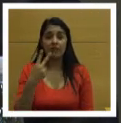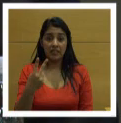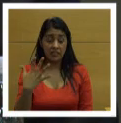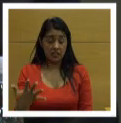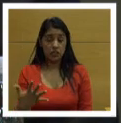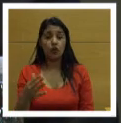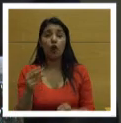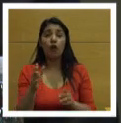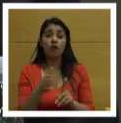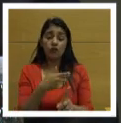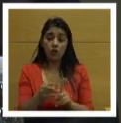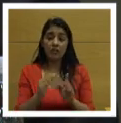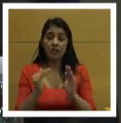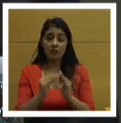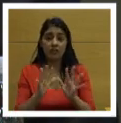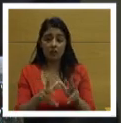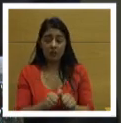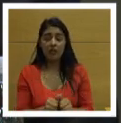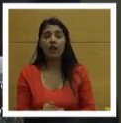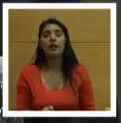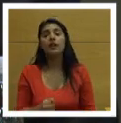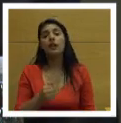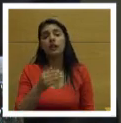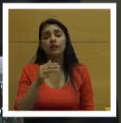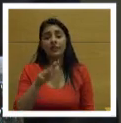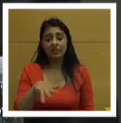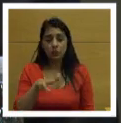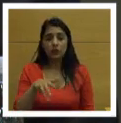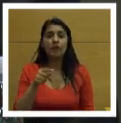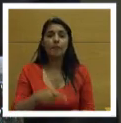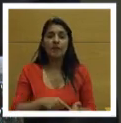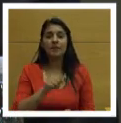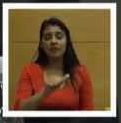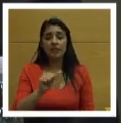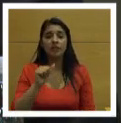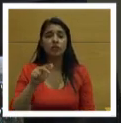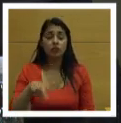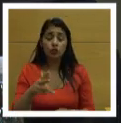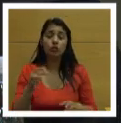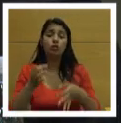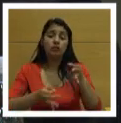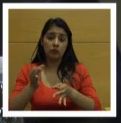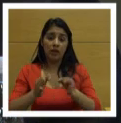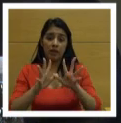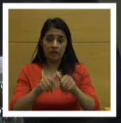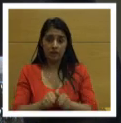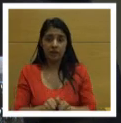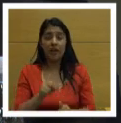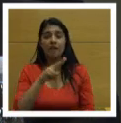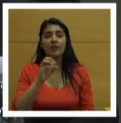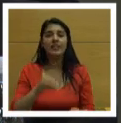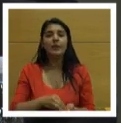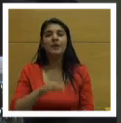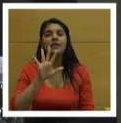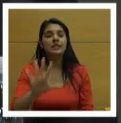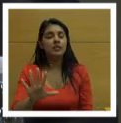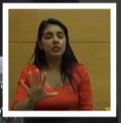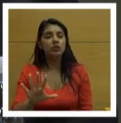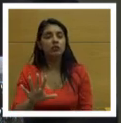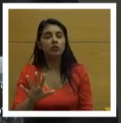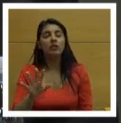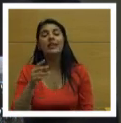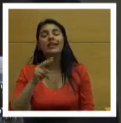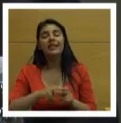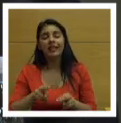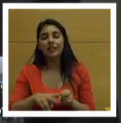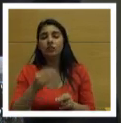violencia intrafamiliar, la Ley 19.968 que instauró los tribunales de familia y la Ley 20.005 que tipificó y